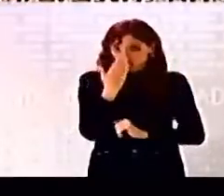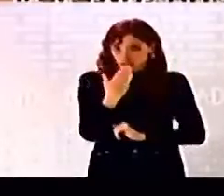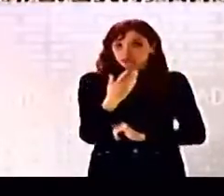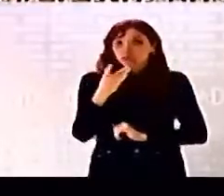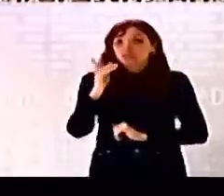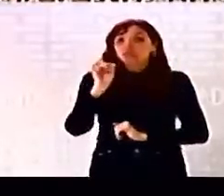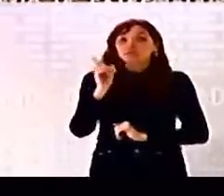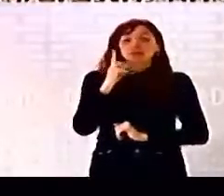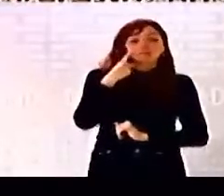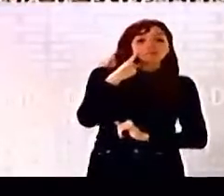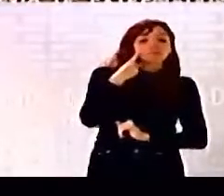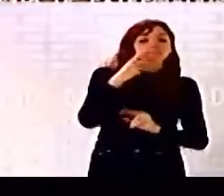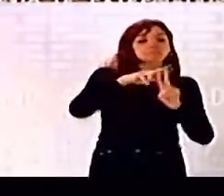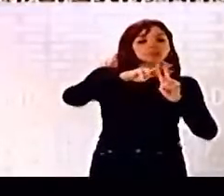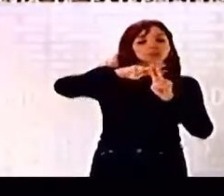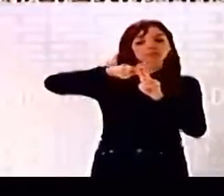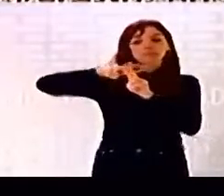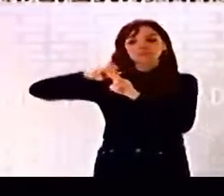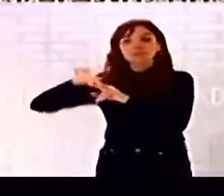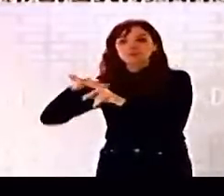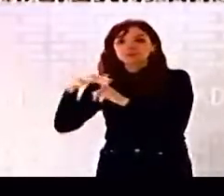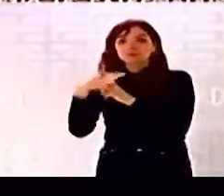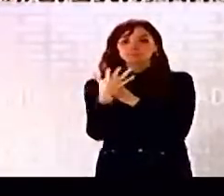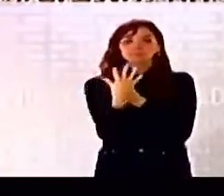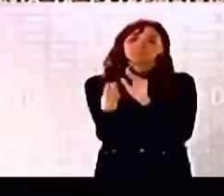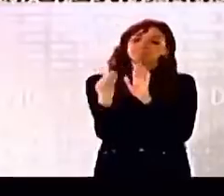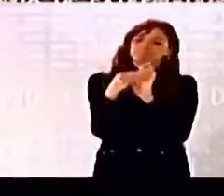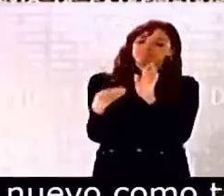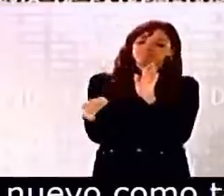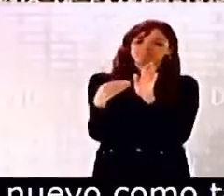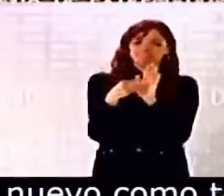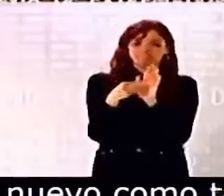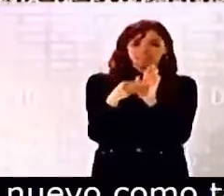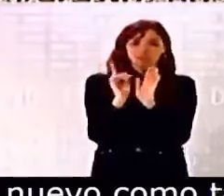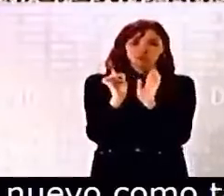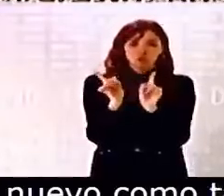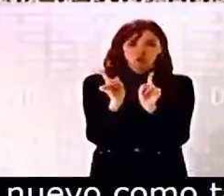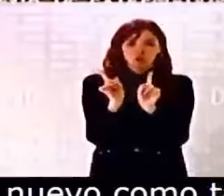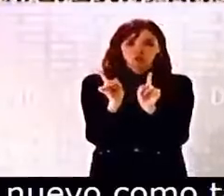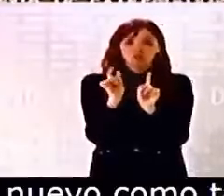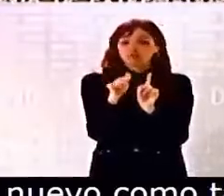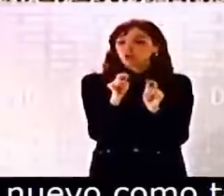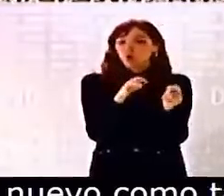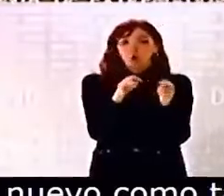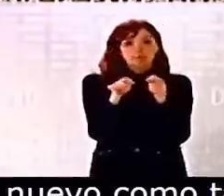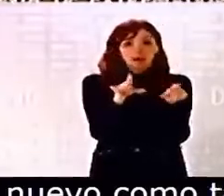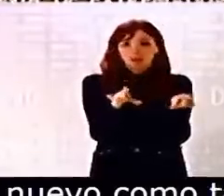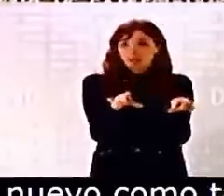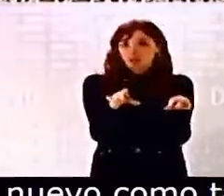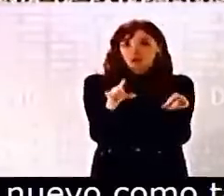de valor y, por tanto, hemos complementado los ya existentes, lo cual sigue siendo comercio,